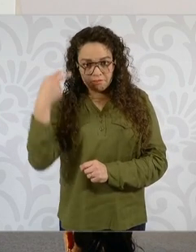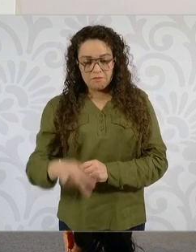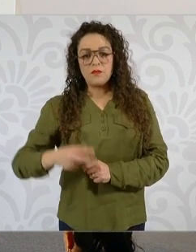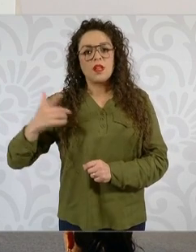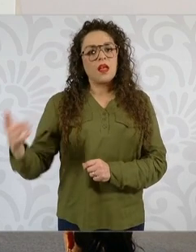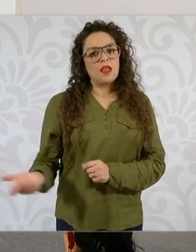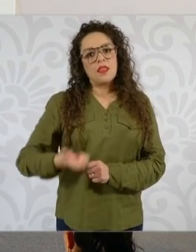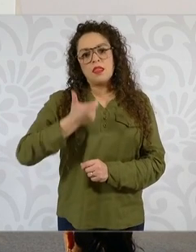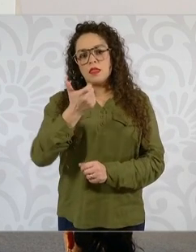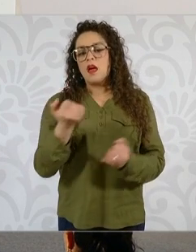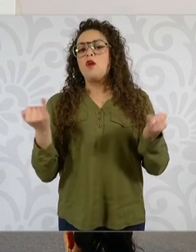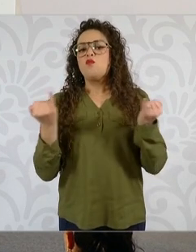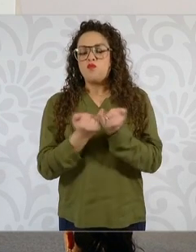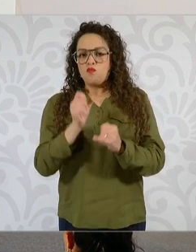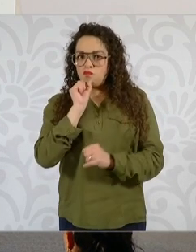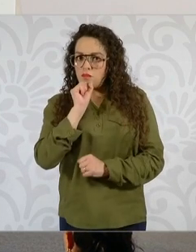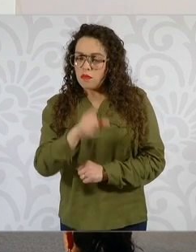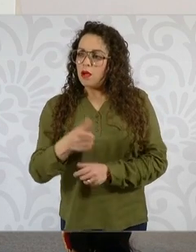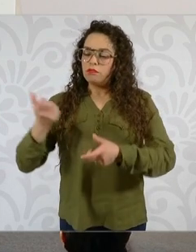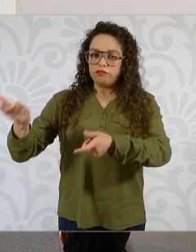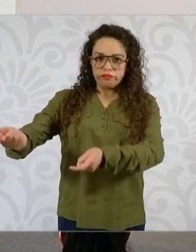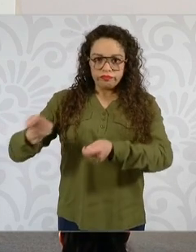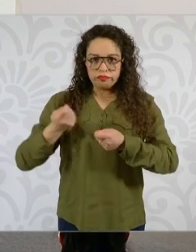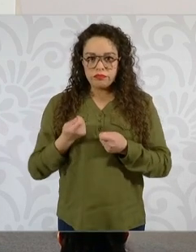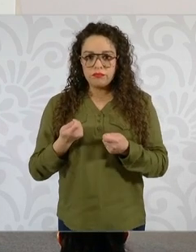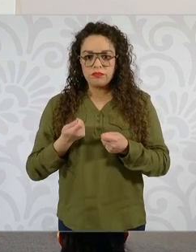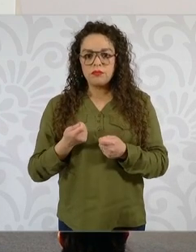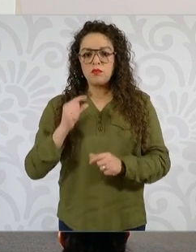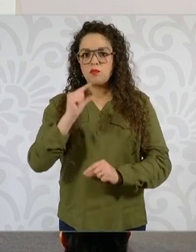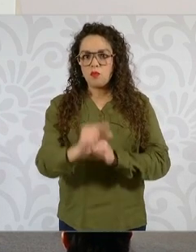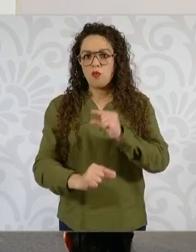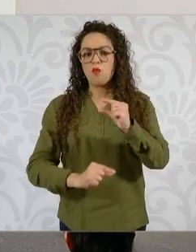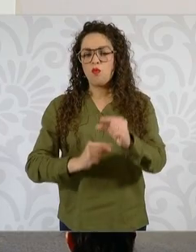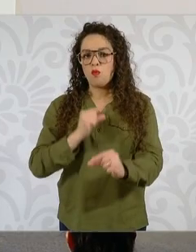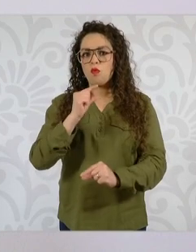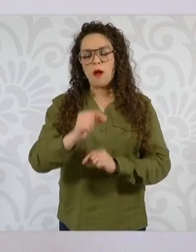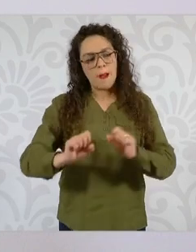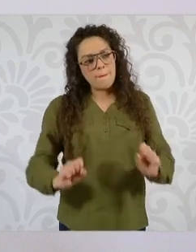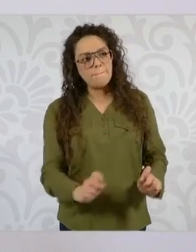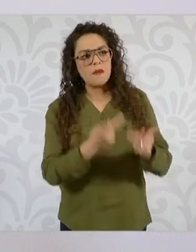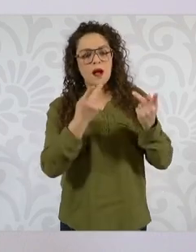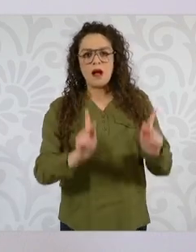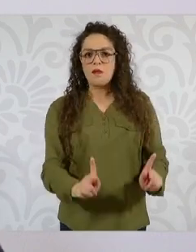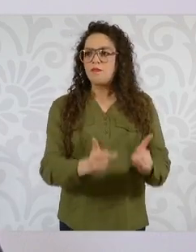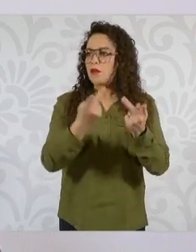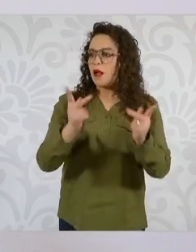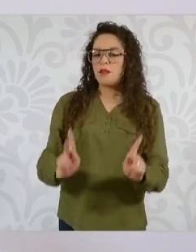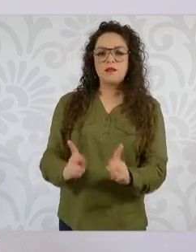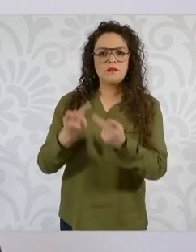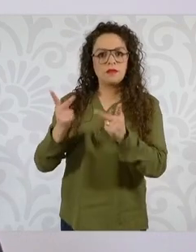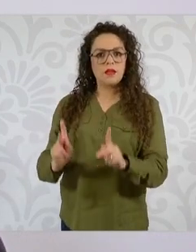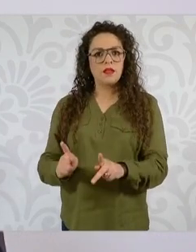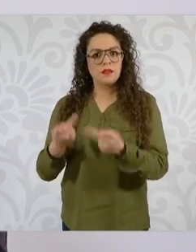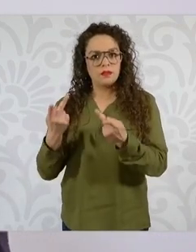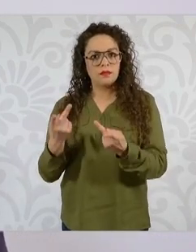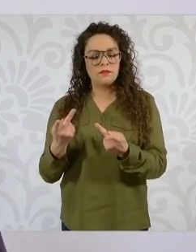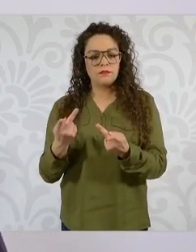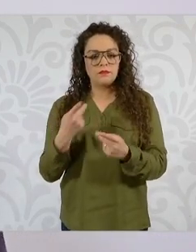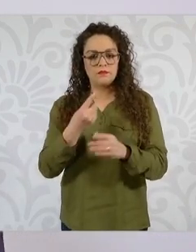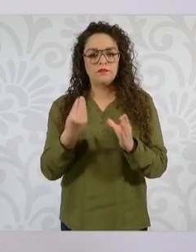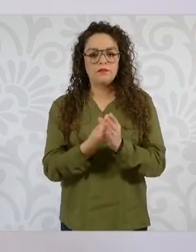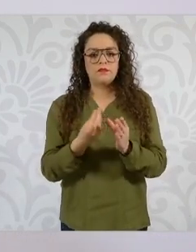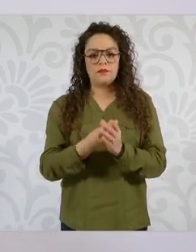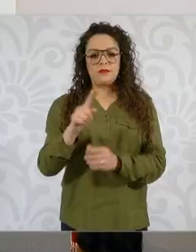conforme se va a ir vendiendo los inmuebles a la tesorería de la federación.